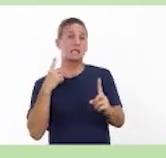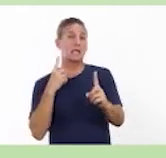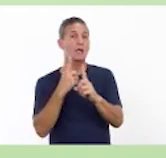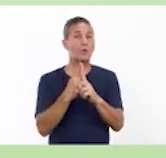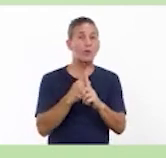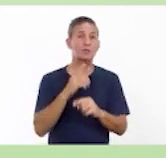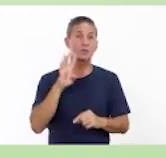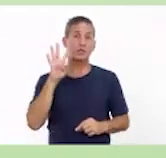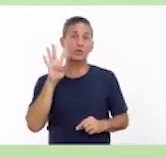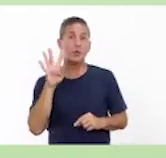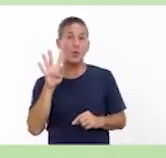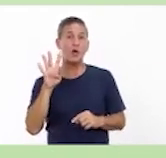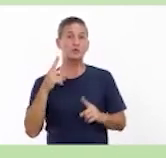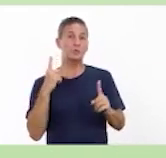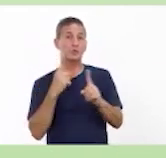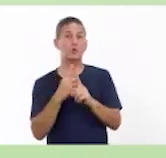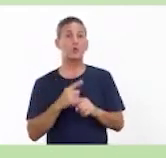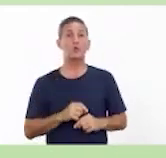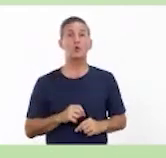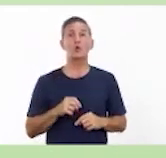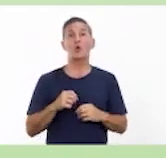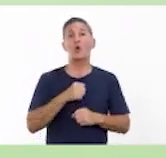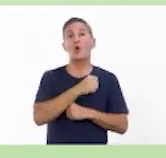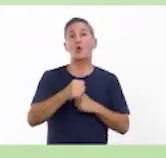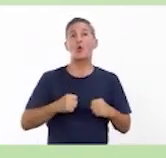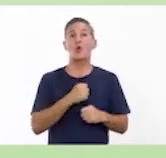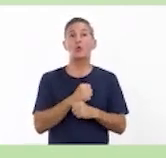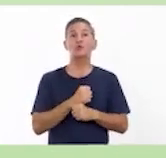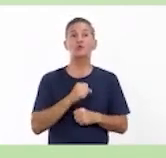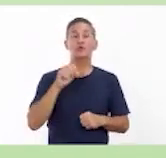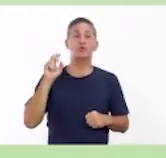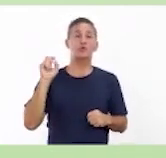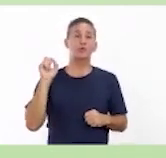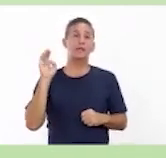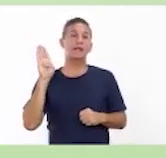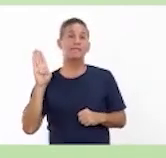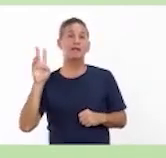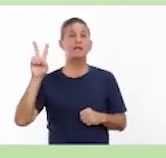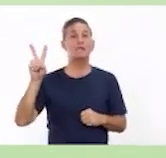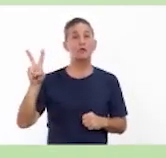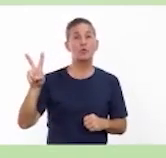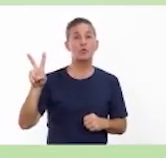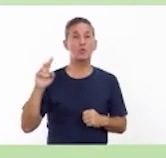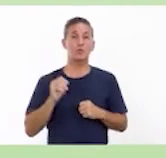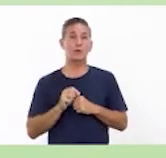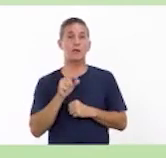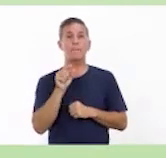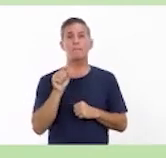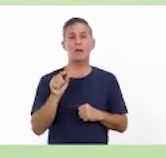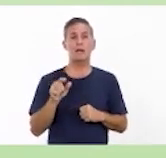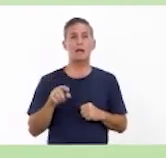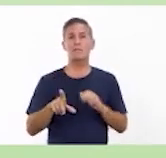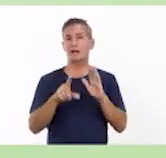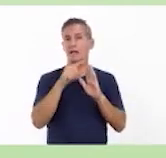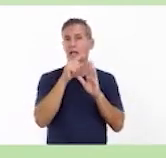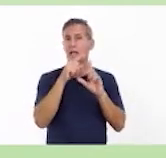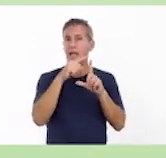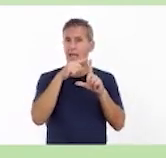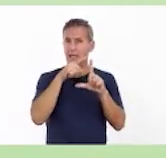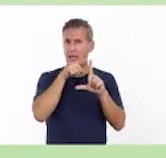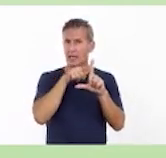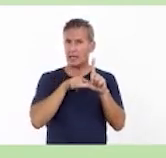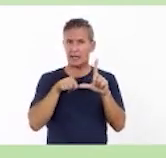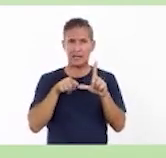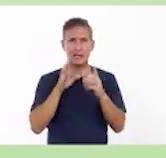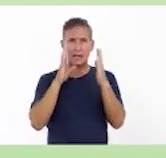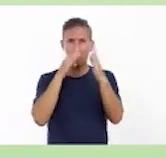uso de B y V en homófonos, parónimos y palabras no sujetas a reglas. Y en cuarto